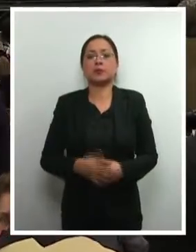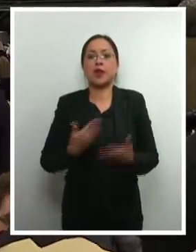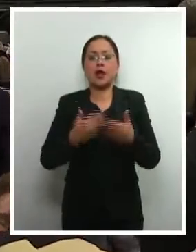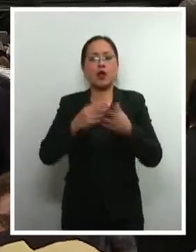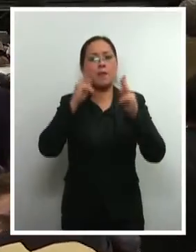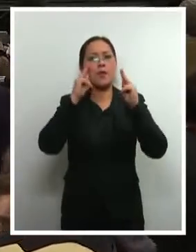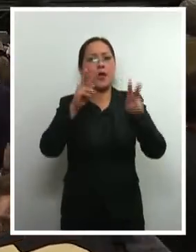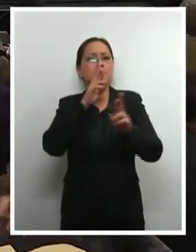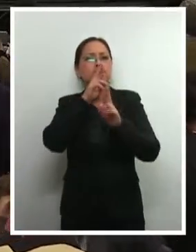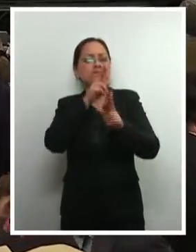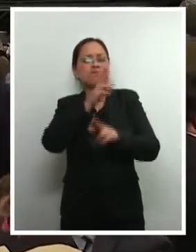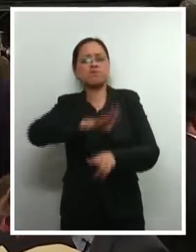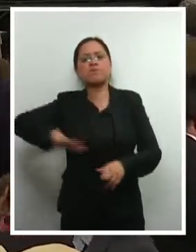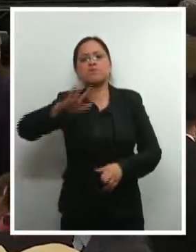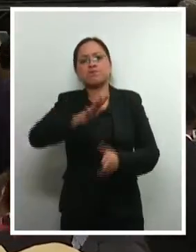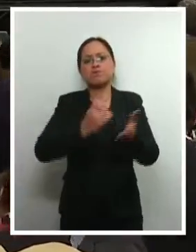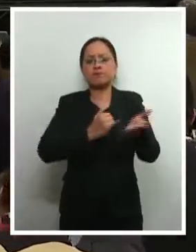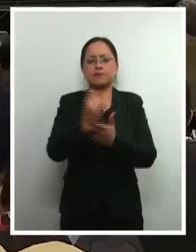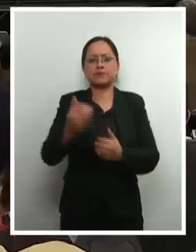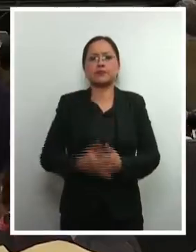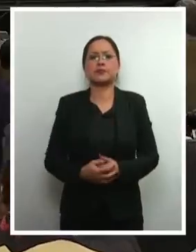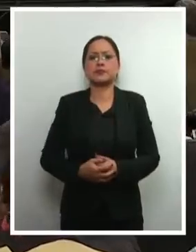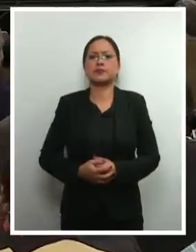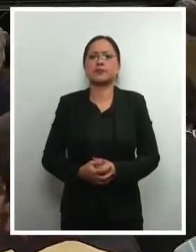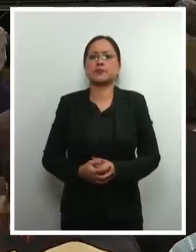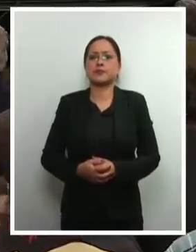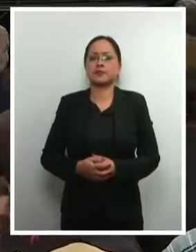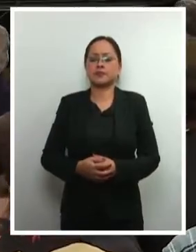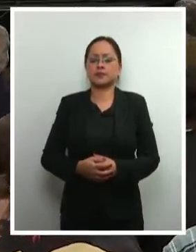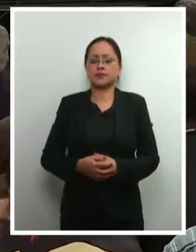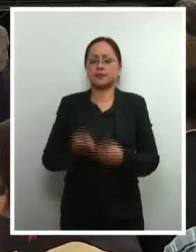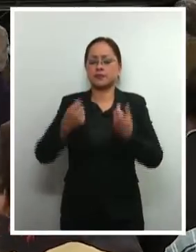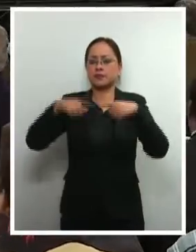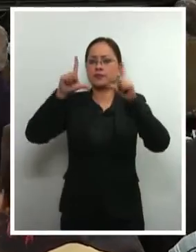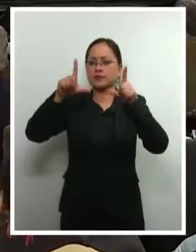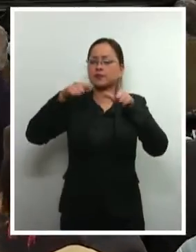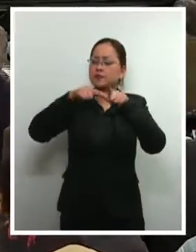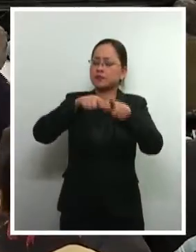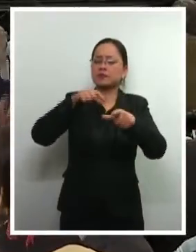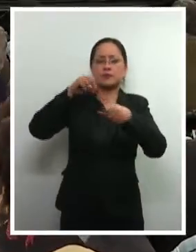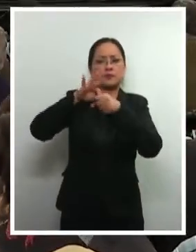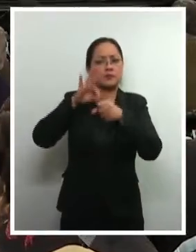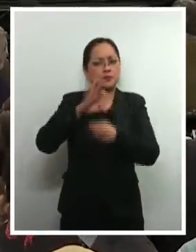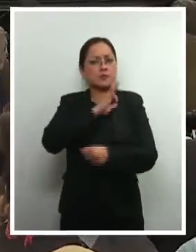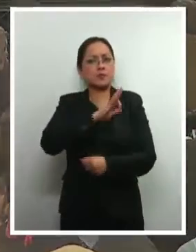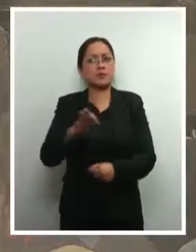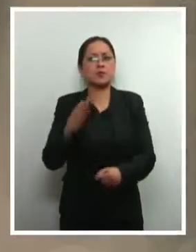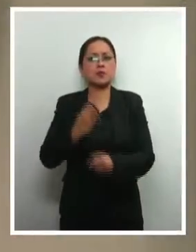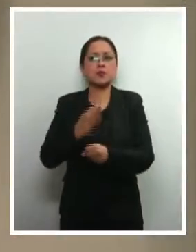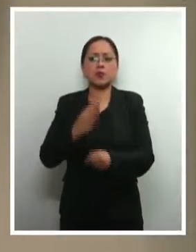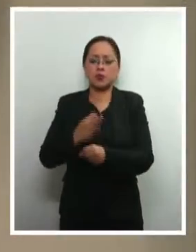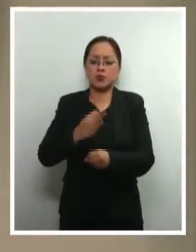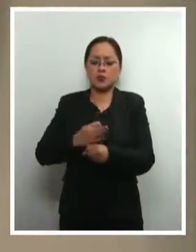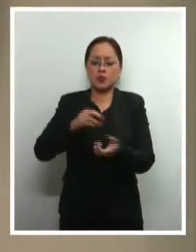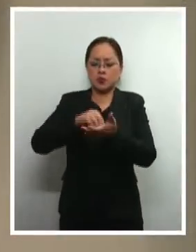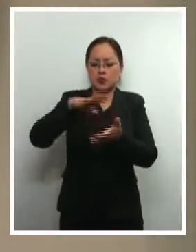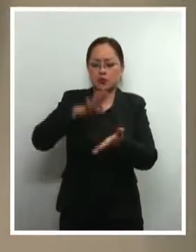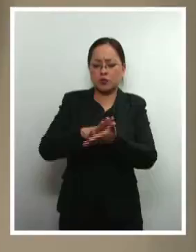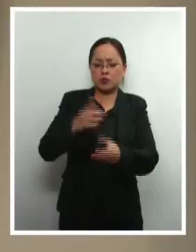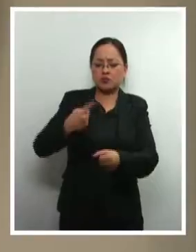Escuchemos cuál es la decisión de la Asamblea. El sistema electrónico sigue abierto. Es mejor tener el